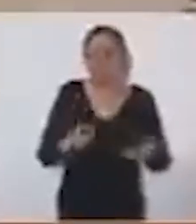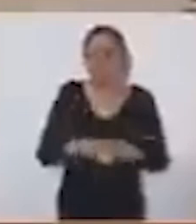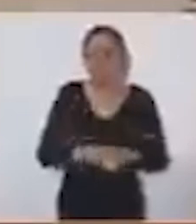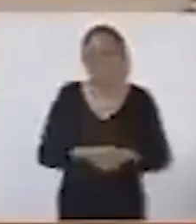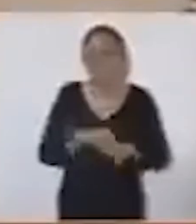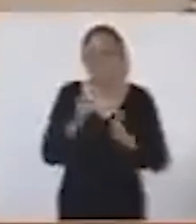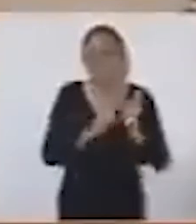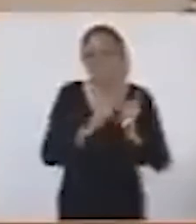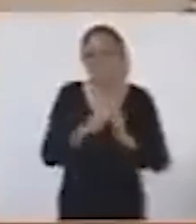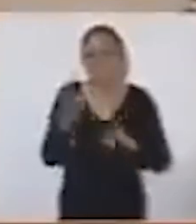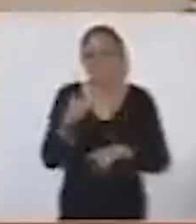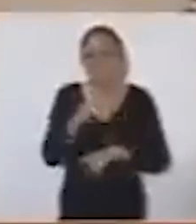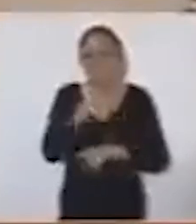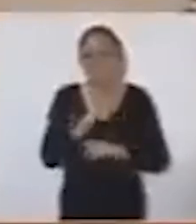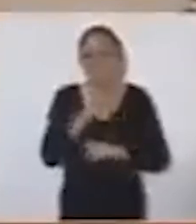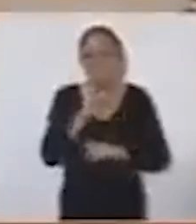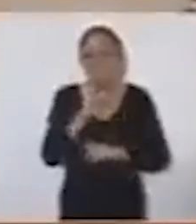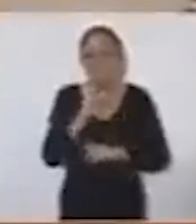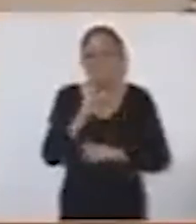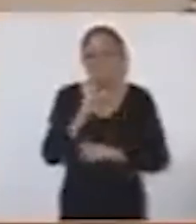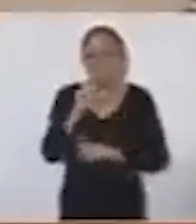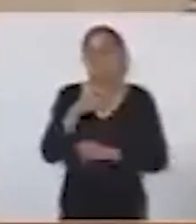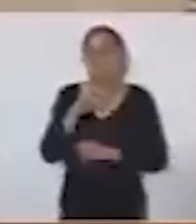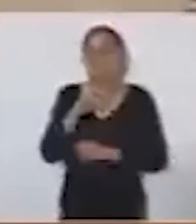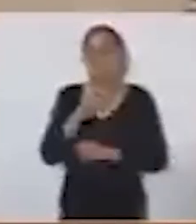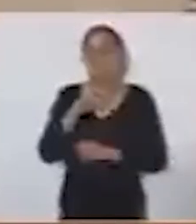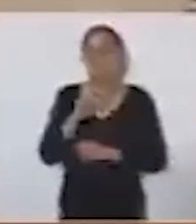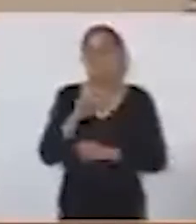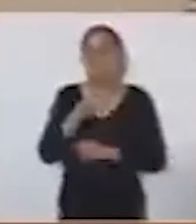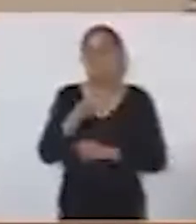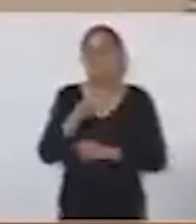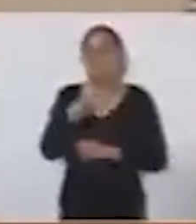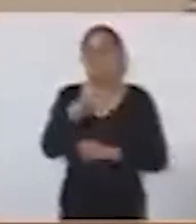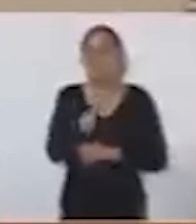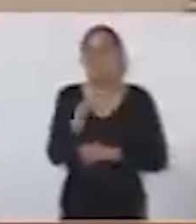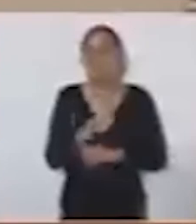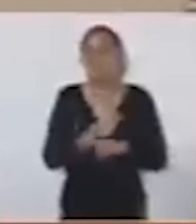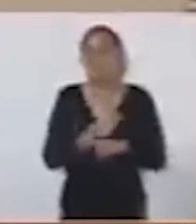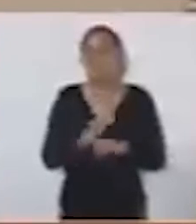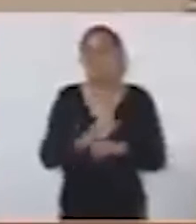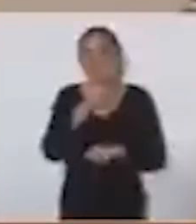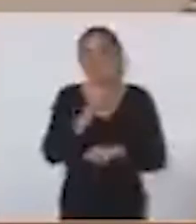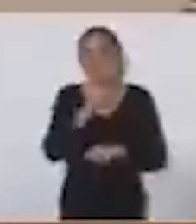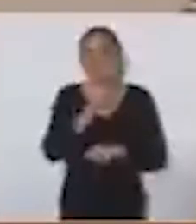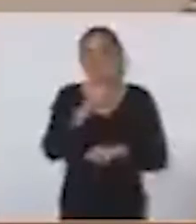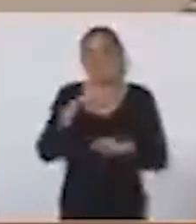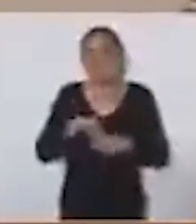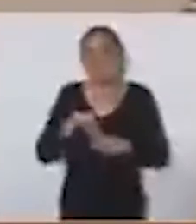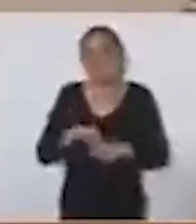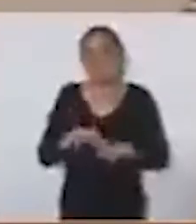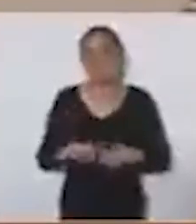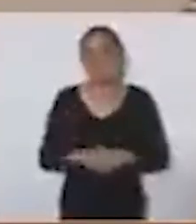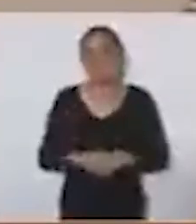comprometido por Francisco Romero él es que les había prometido que nos iba a revelar nada